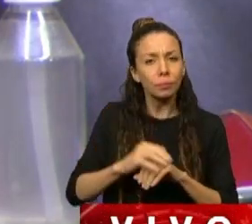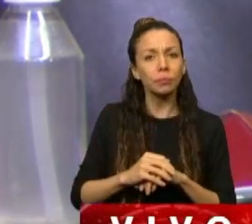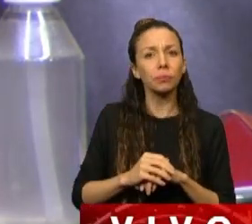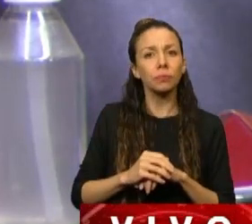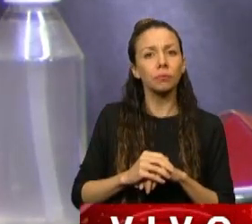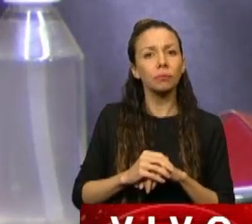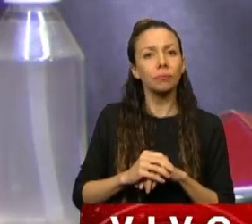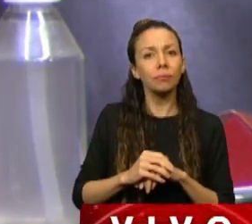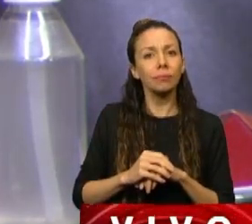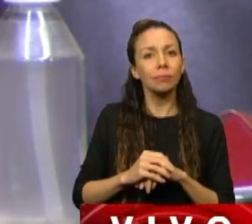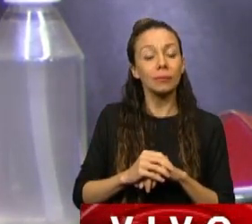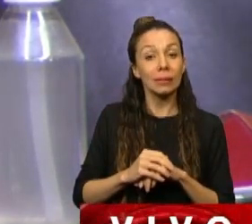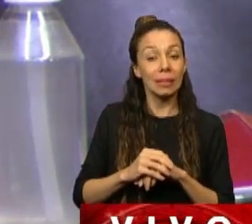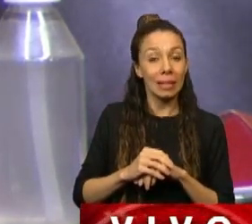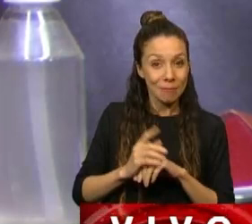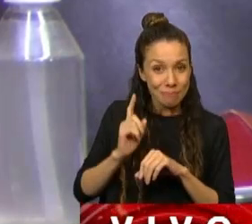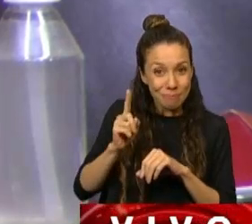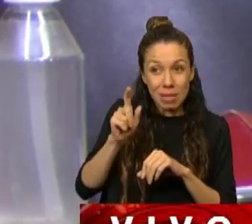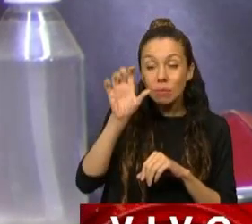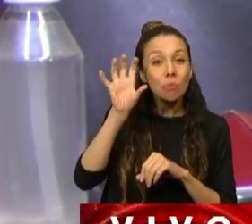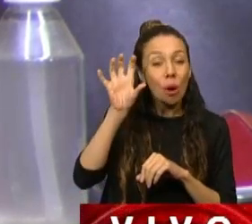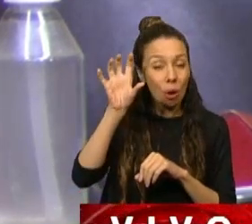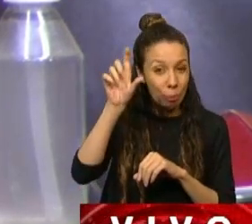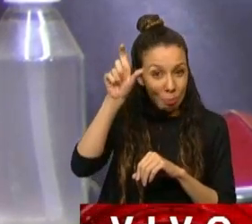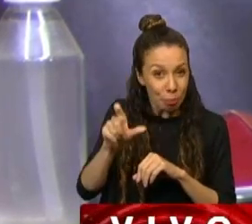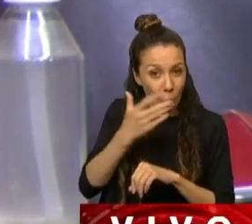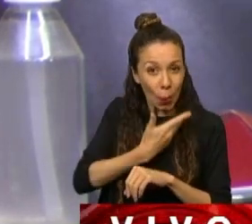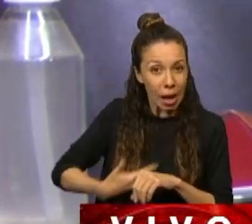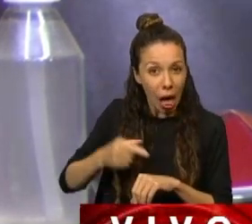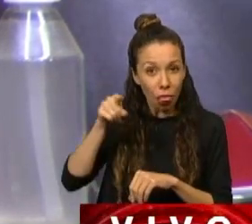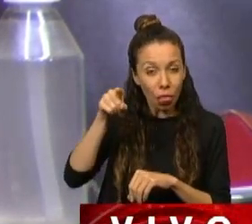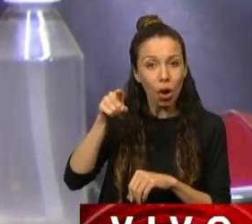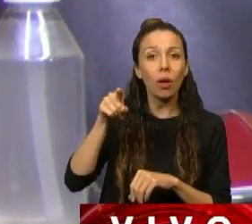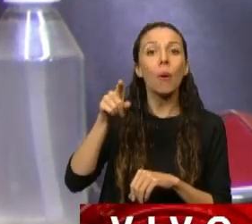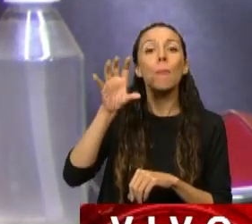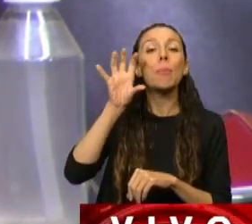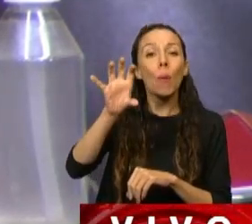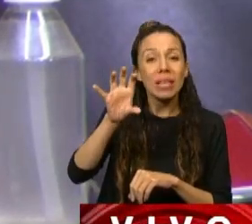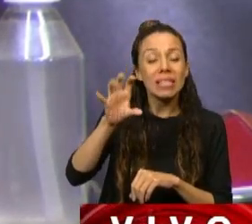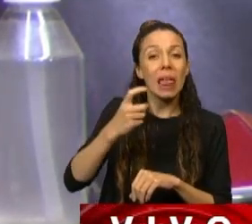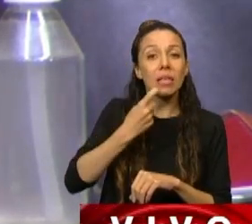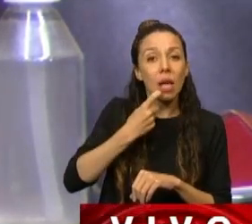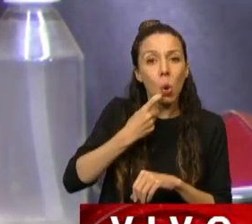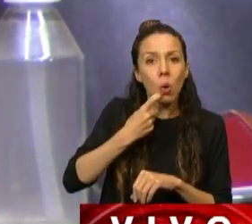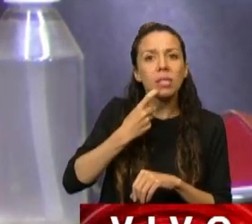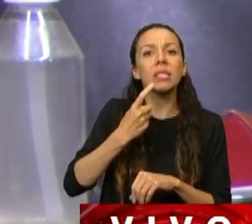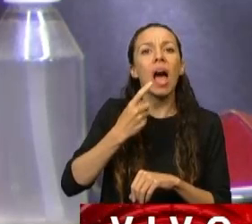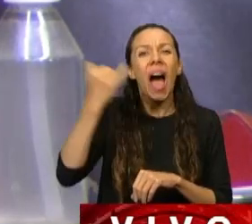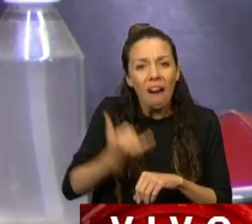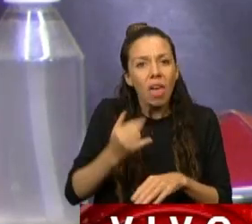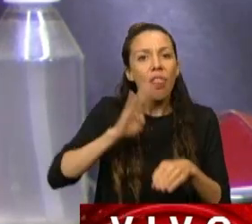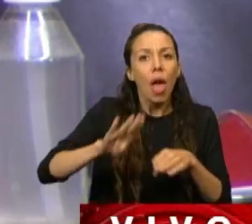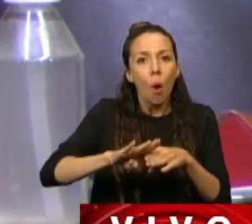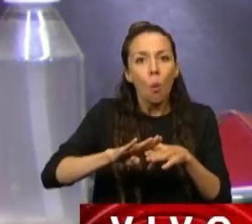les quiero contar que el dejo la provincia endeudada que nosotros recibimos alguien en 2015 con un